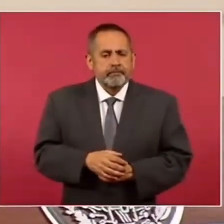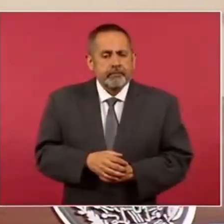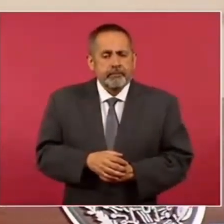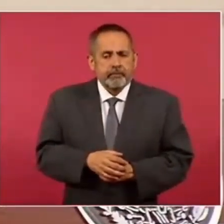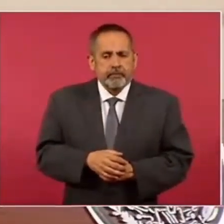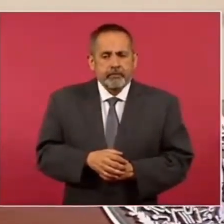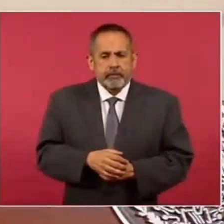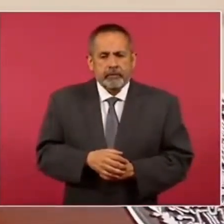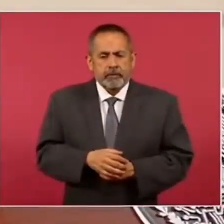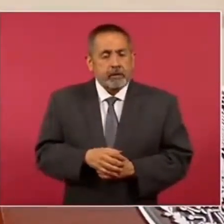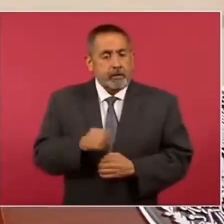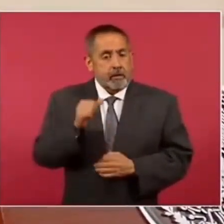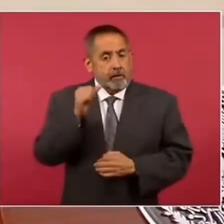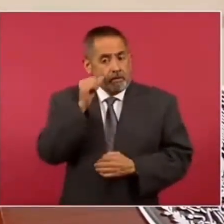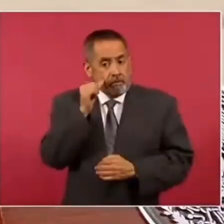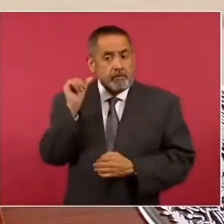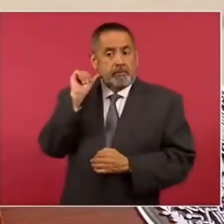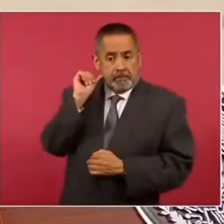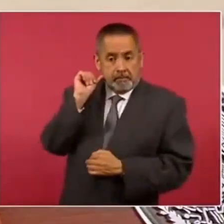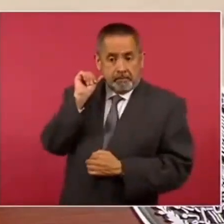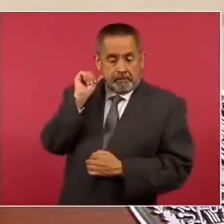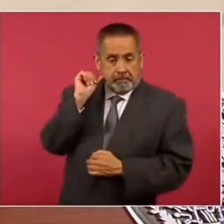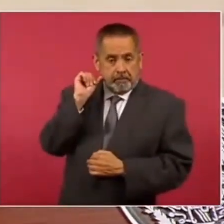al día de ayer,